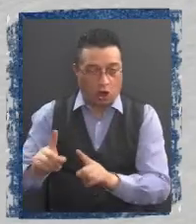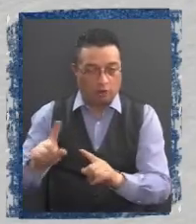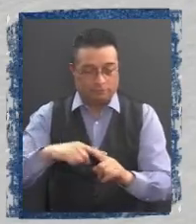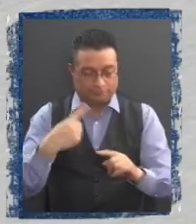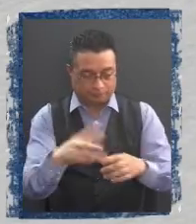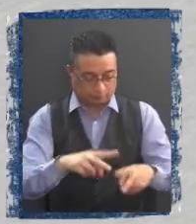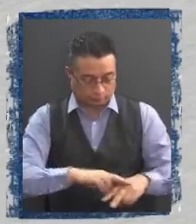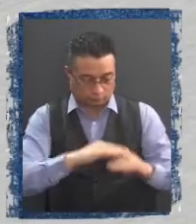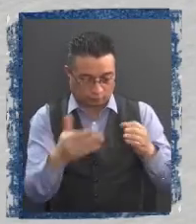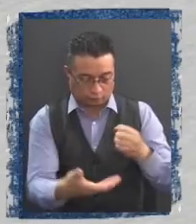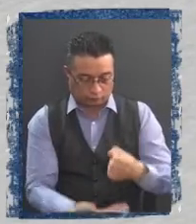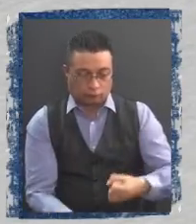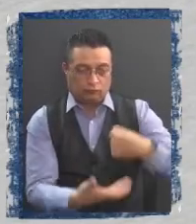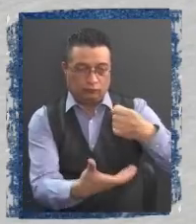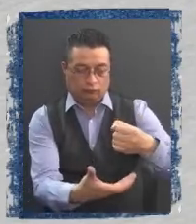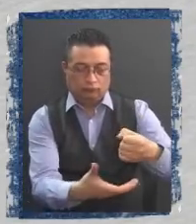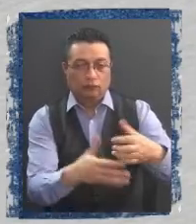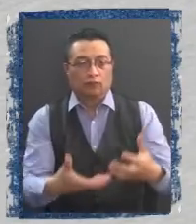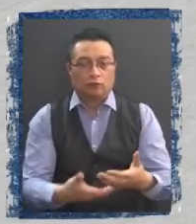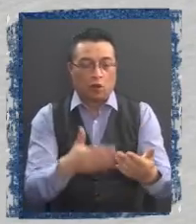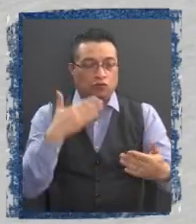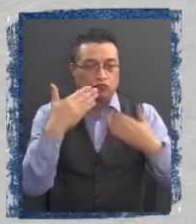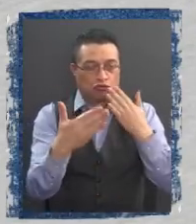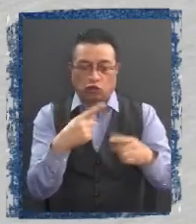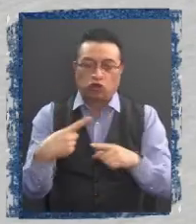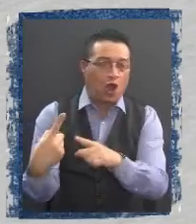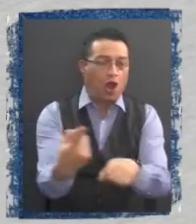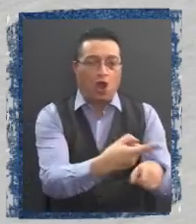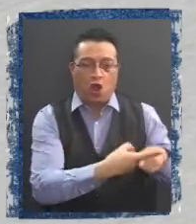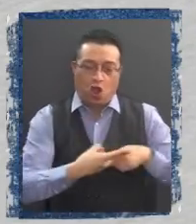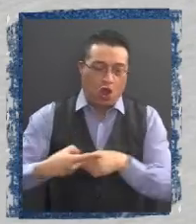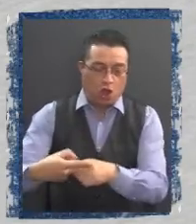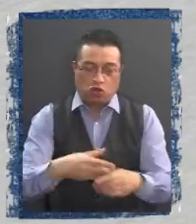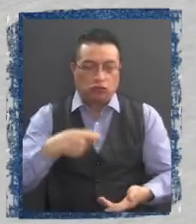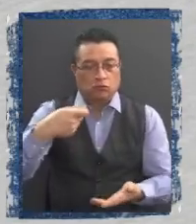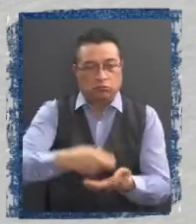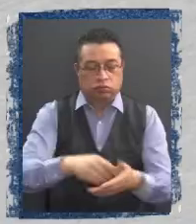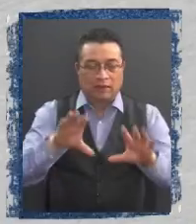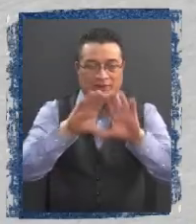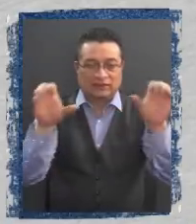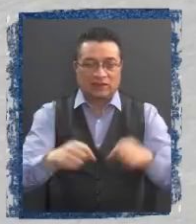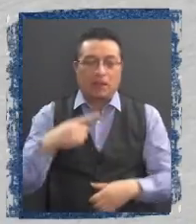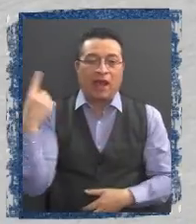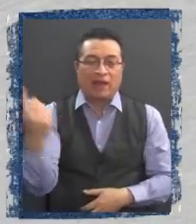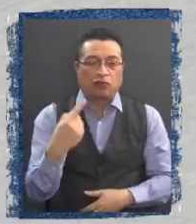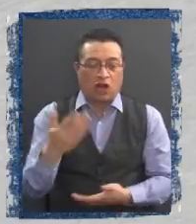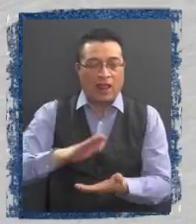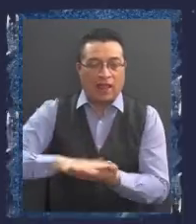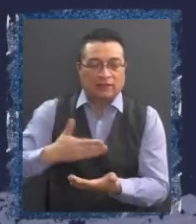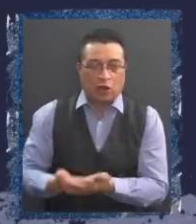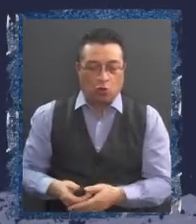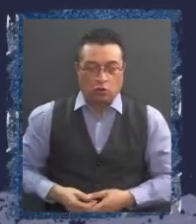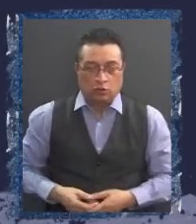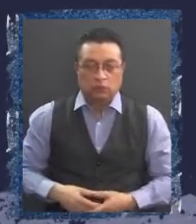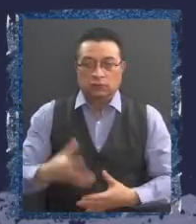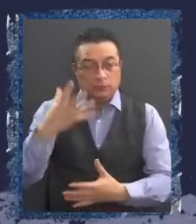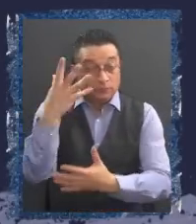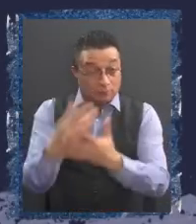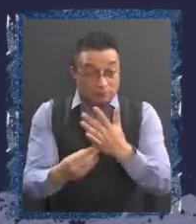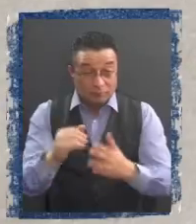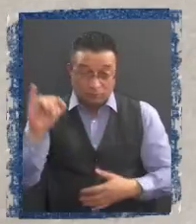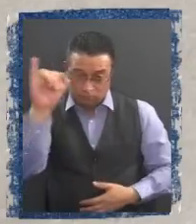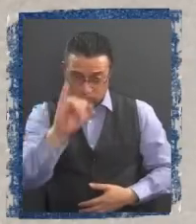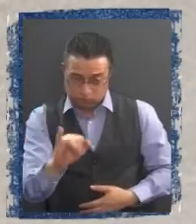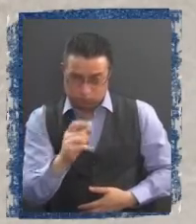un solo destino: aportar solidariamente al financiamiento del Sistema Nacional de Salud. ¿Se acaban las ISAPRES?